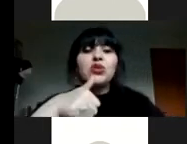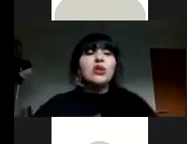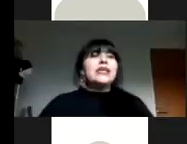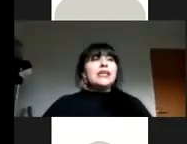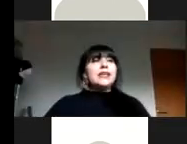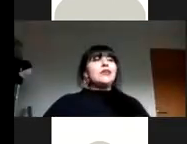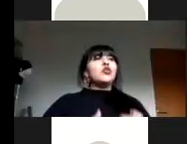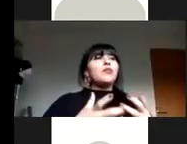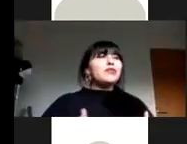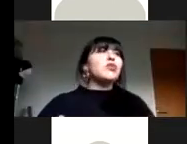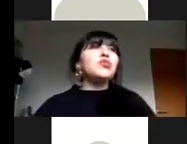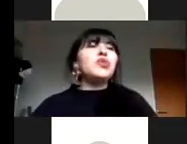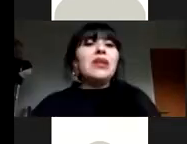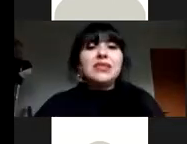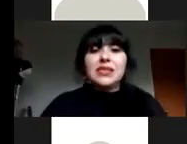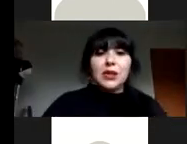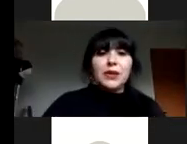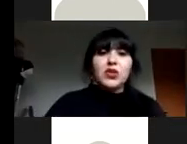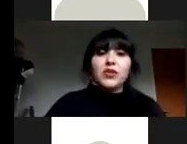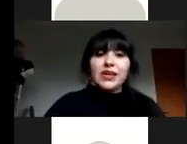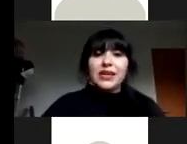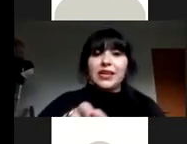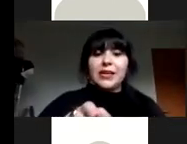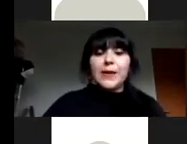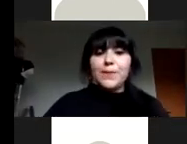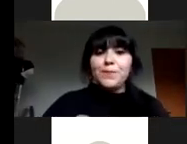yo converso con un adolescente respecto